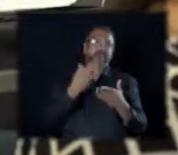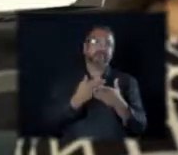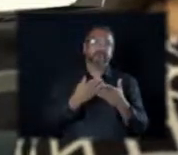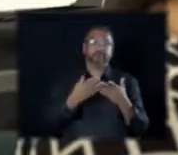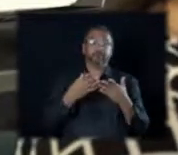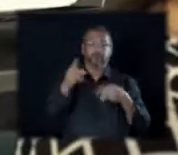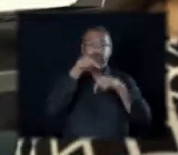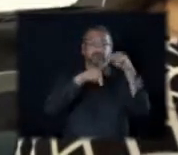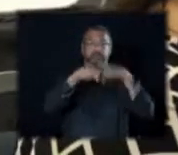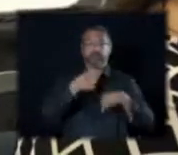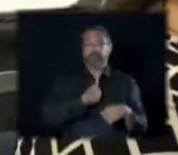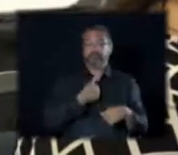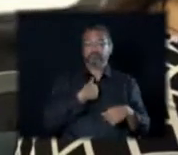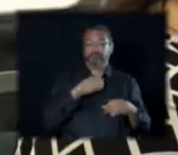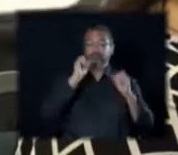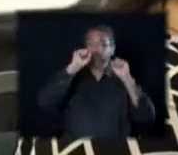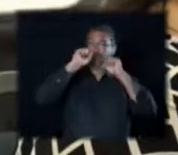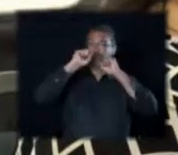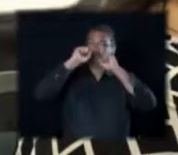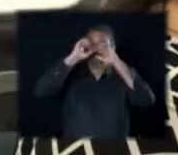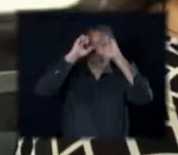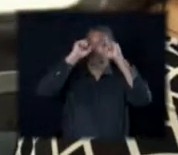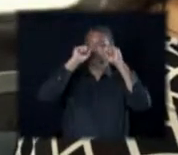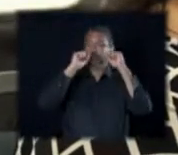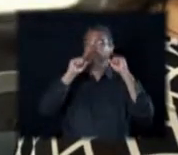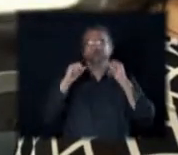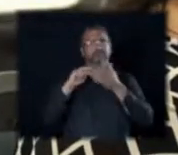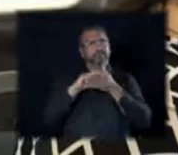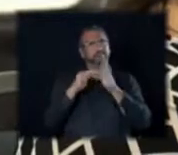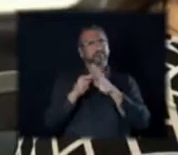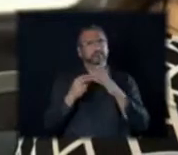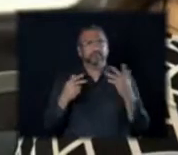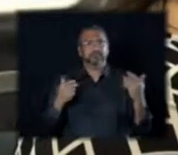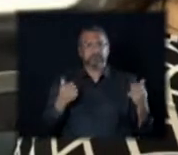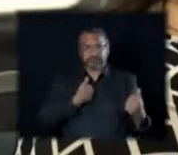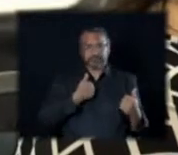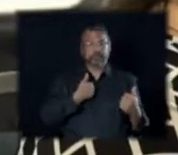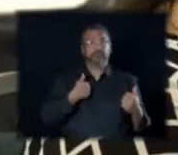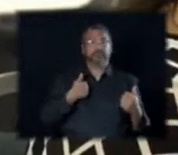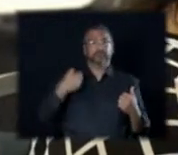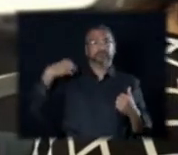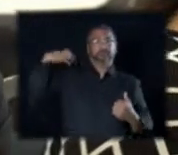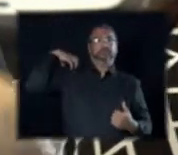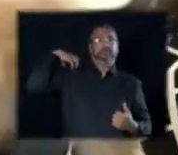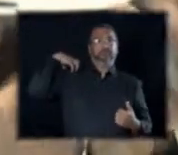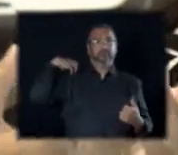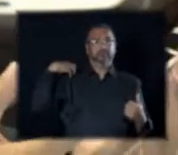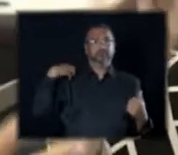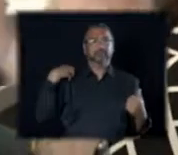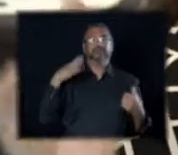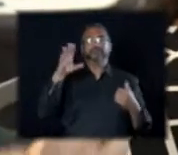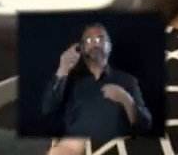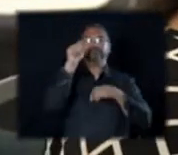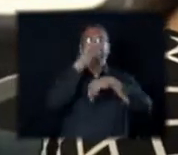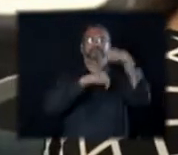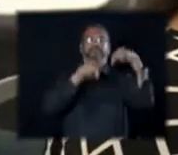Para mí, a mí me sorprendió en Hacienda que no tuve.